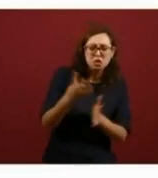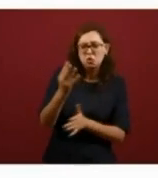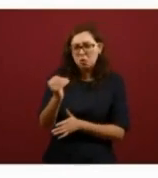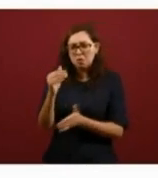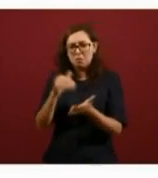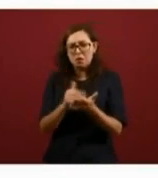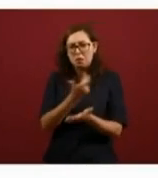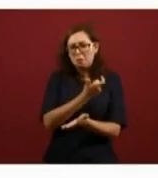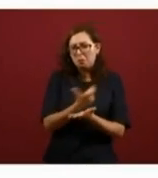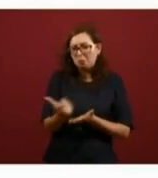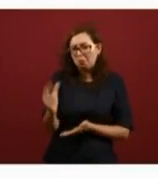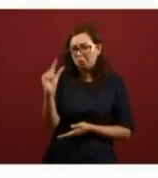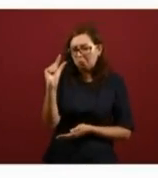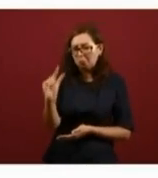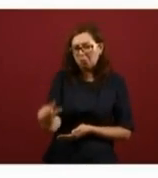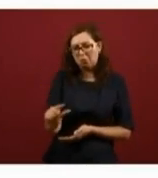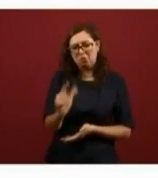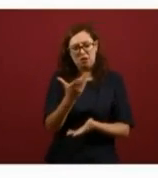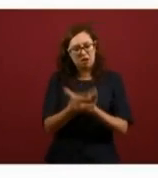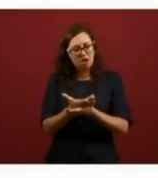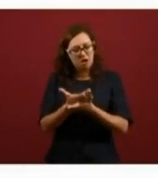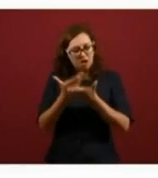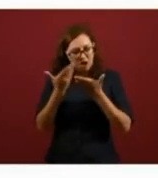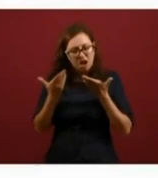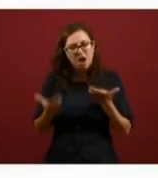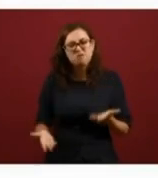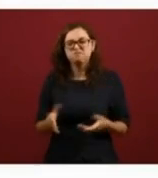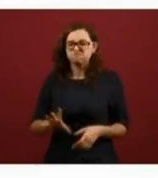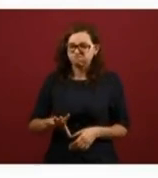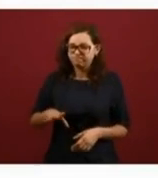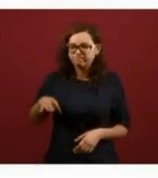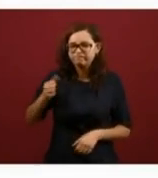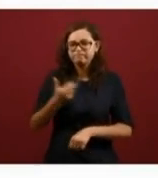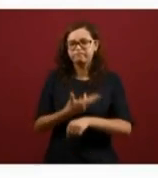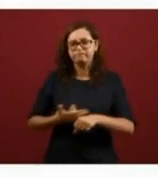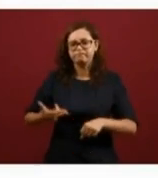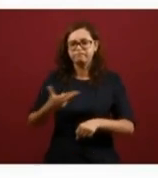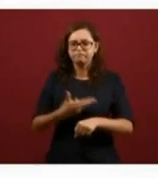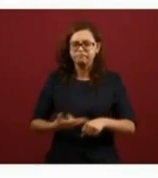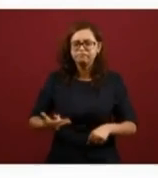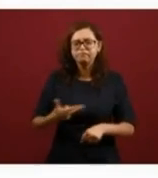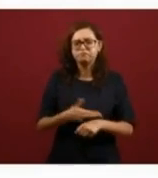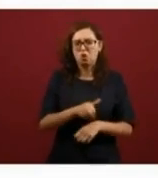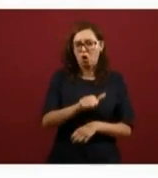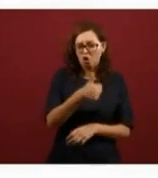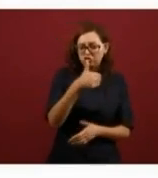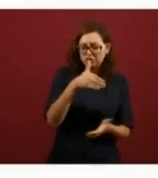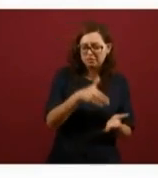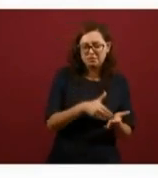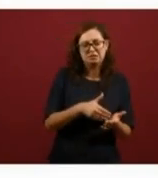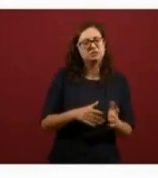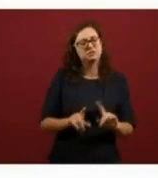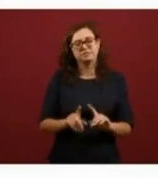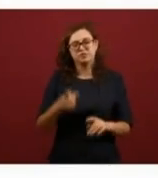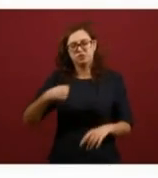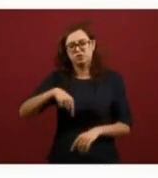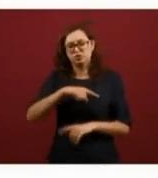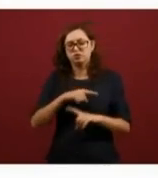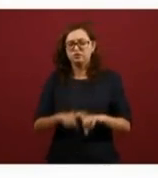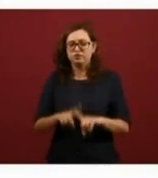pesos. Ya con un esfuerzo muy grande pagaban a 11. Estamos pagando a